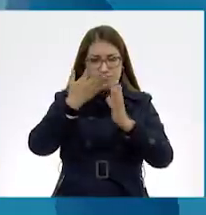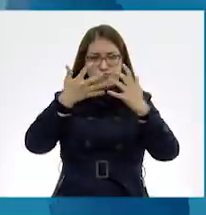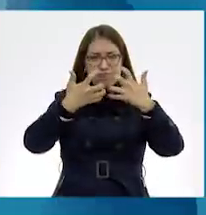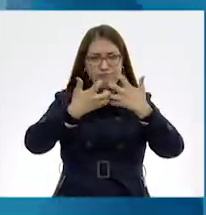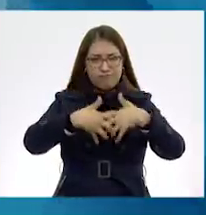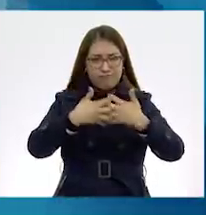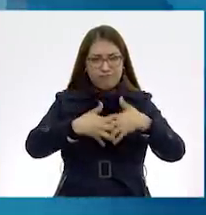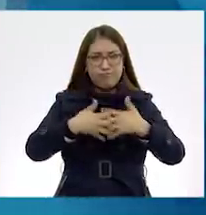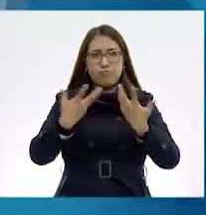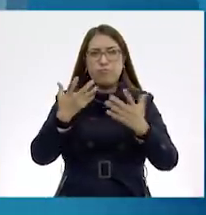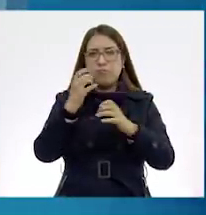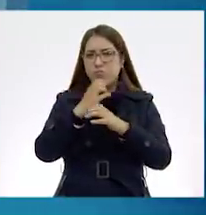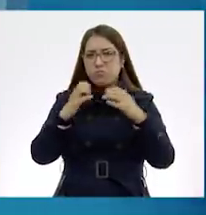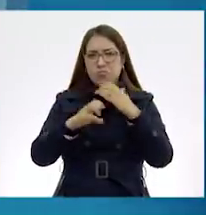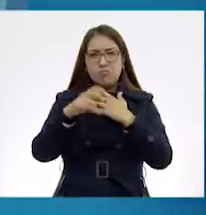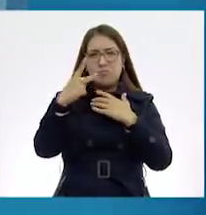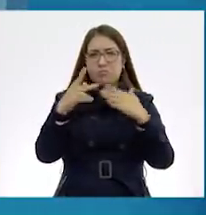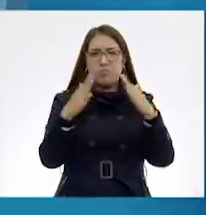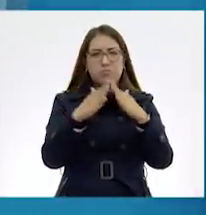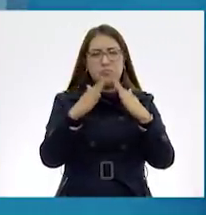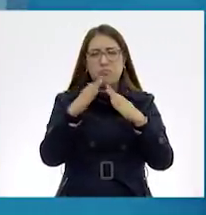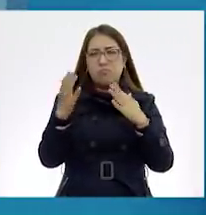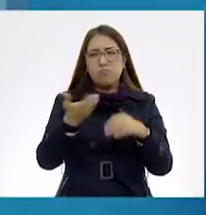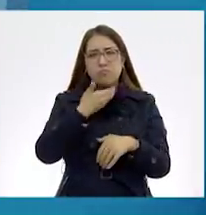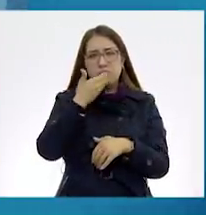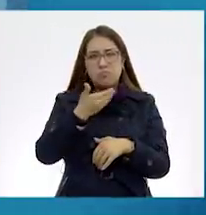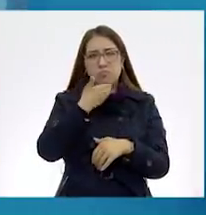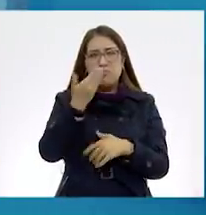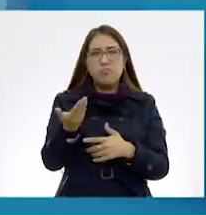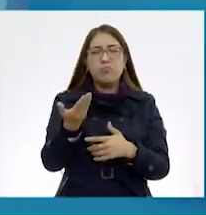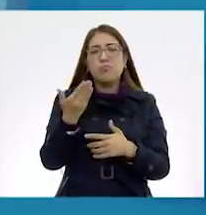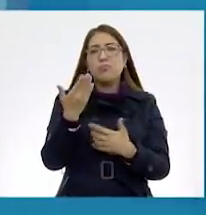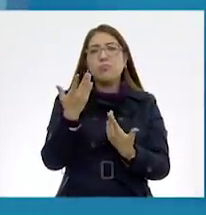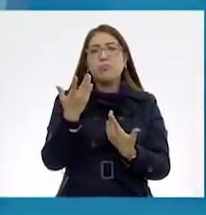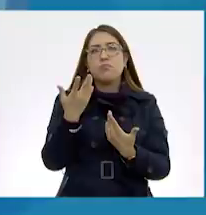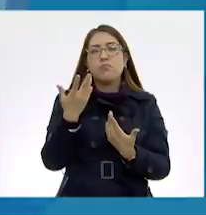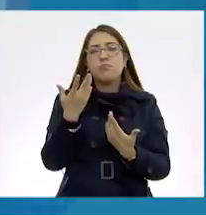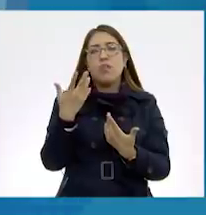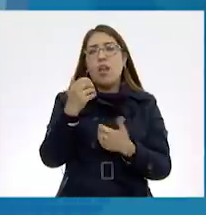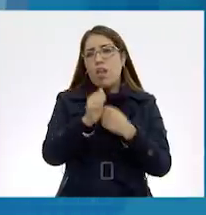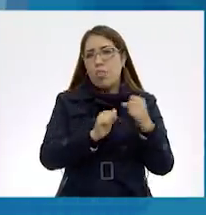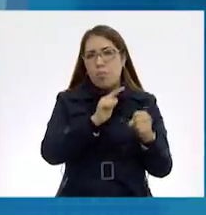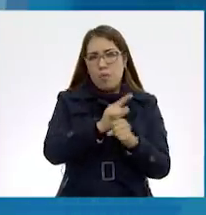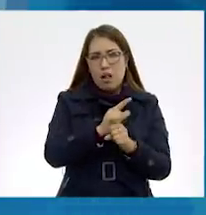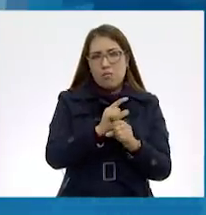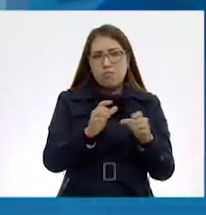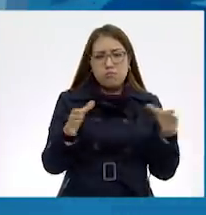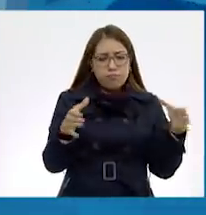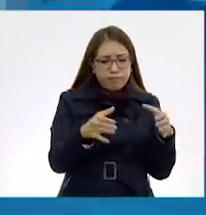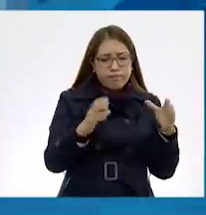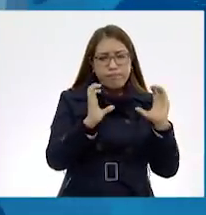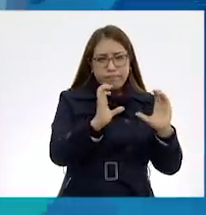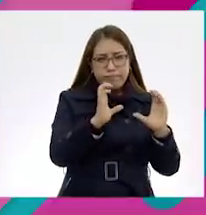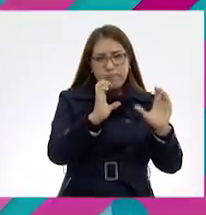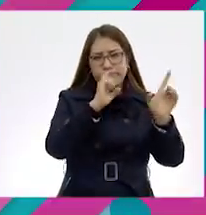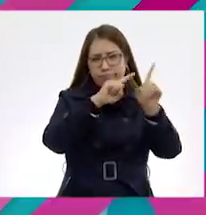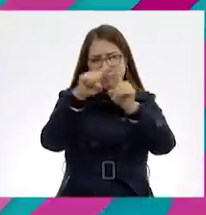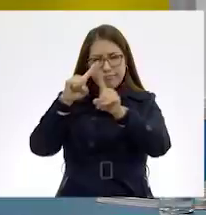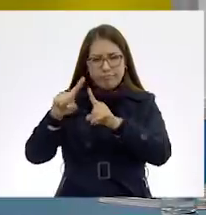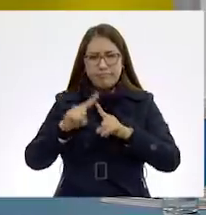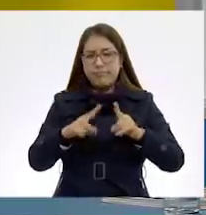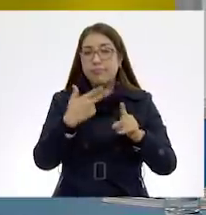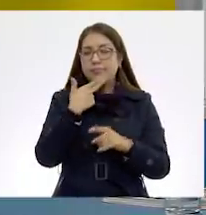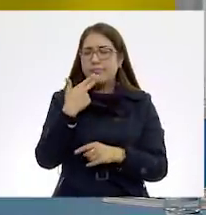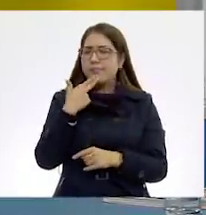doméstico, la generación de energía eléctrica, la ganadería, entre otras. Esto de los usos